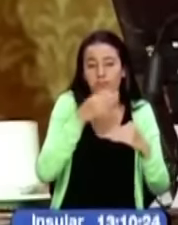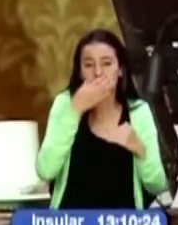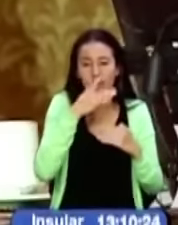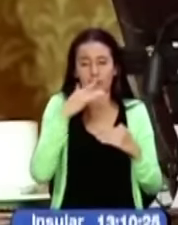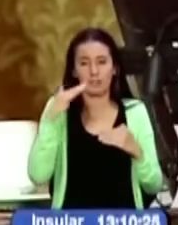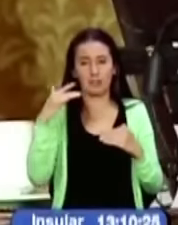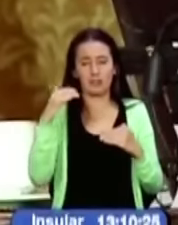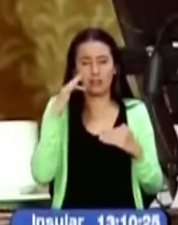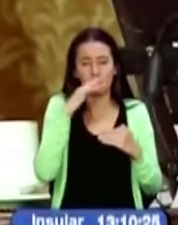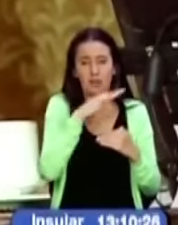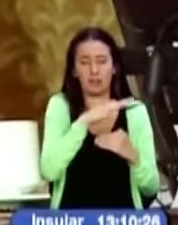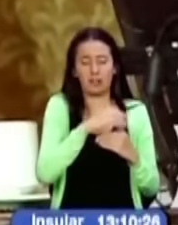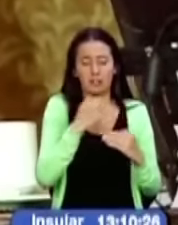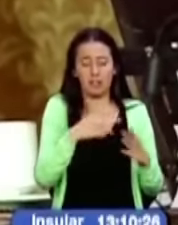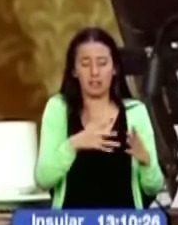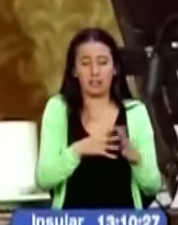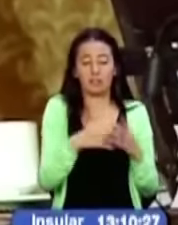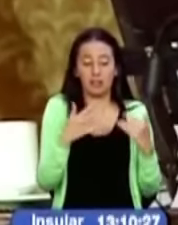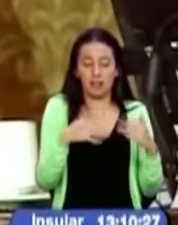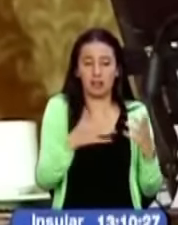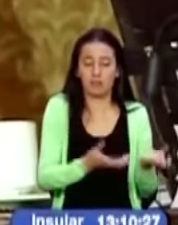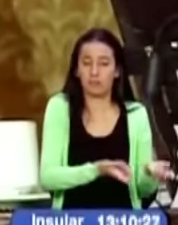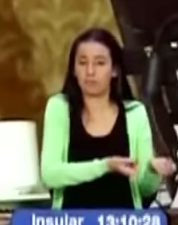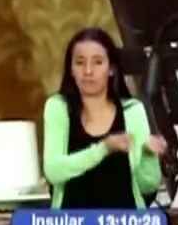En consecuencia, hay que ya tratar esos cadáveres y